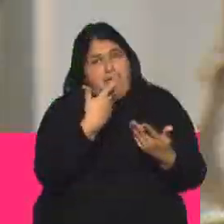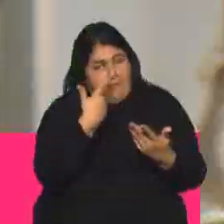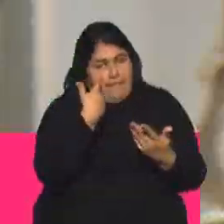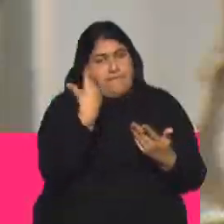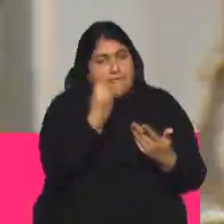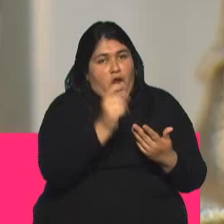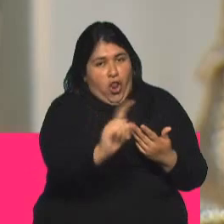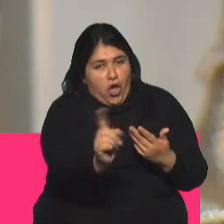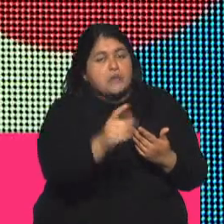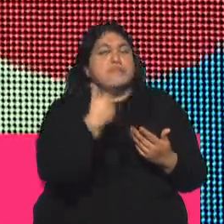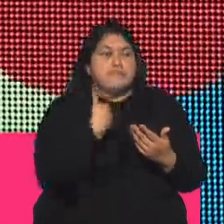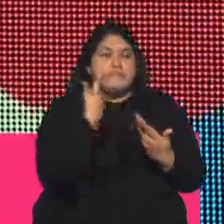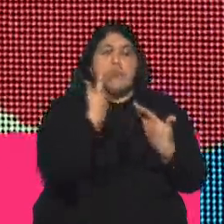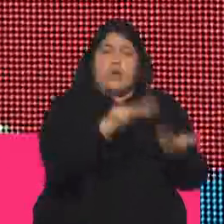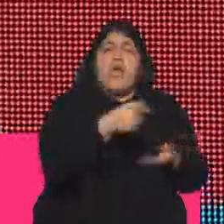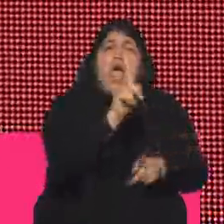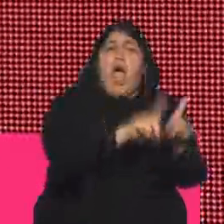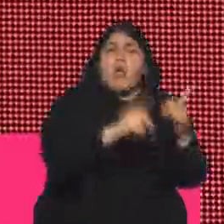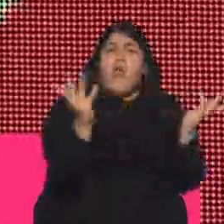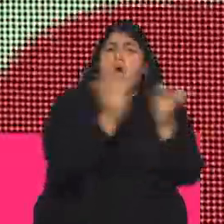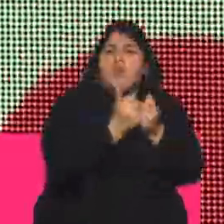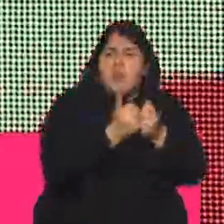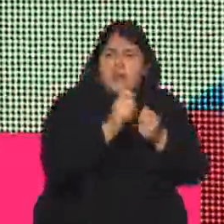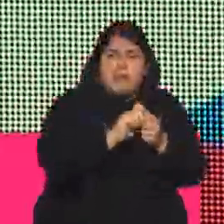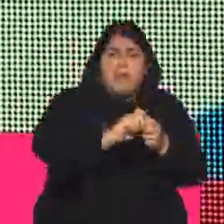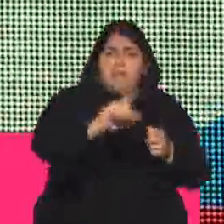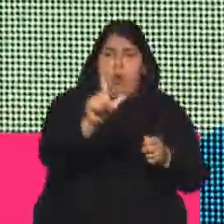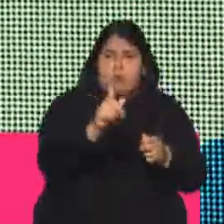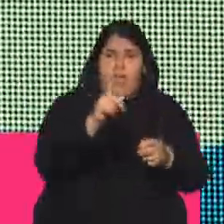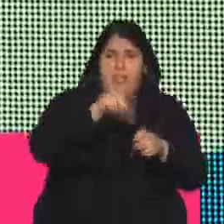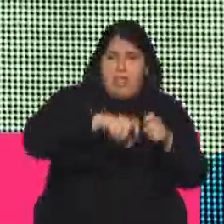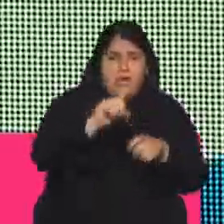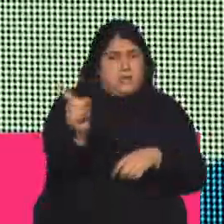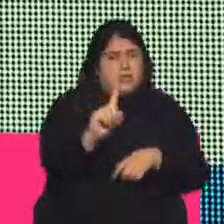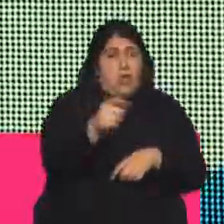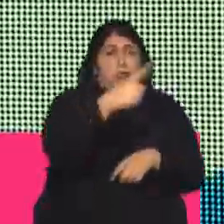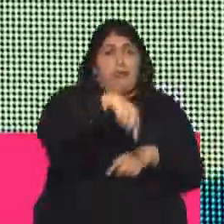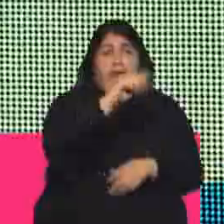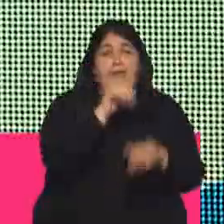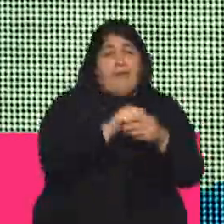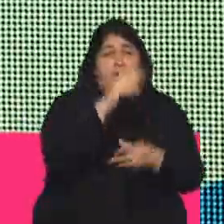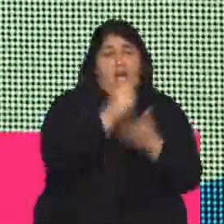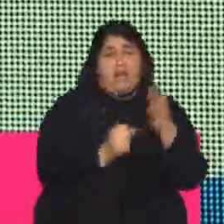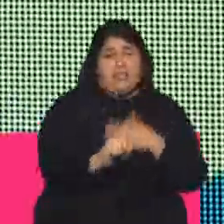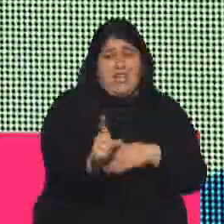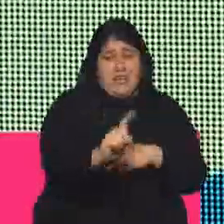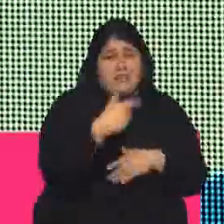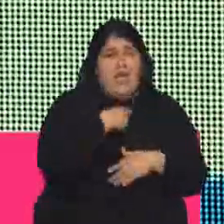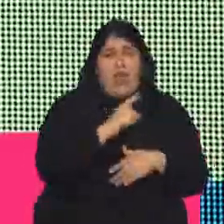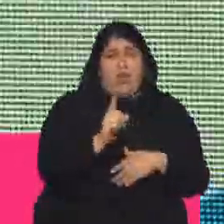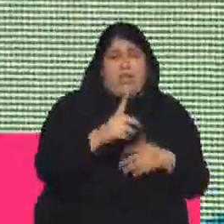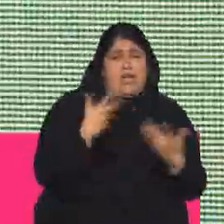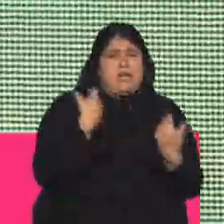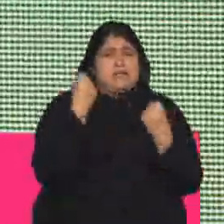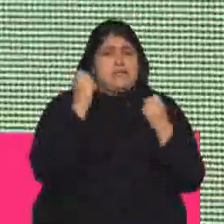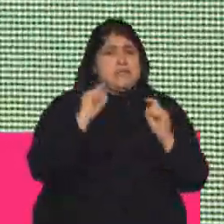subir. Claro, no lo están actualizando automáticamente porque es algo que a los bancos mucho no les conviene esto. Por eso no querían extender, no querían pasar